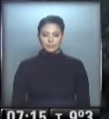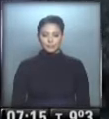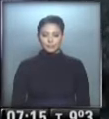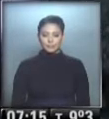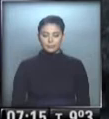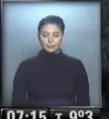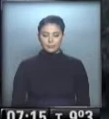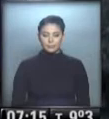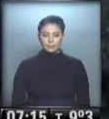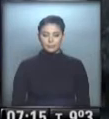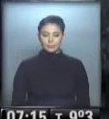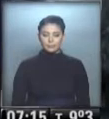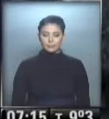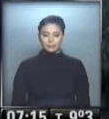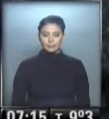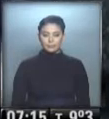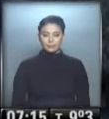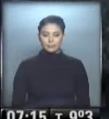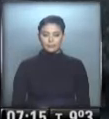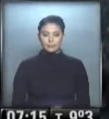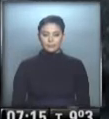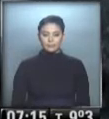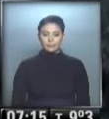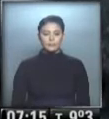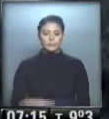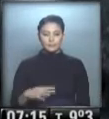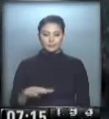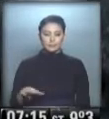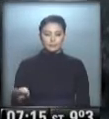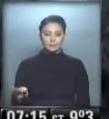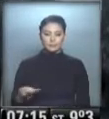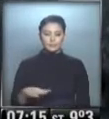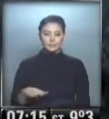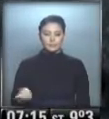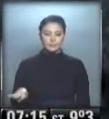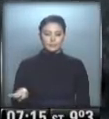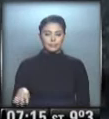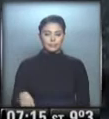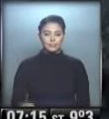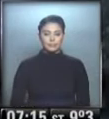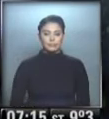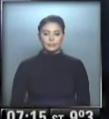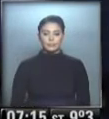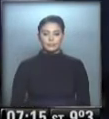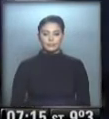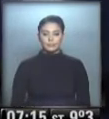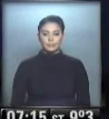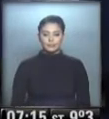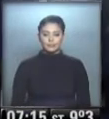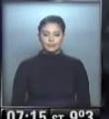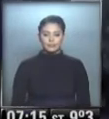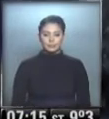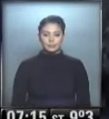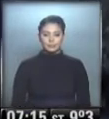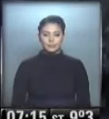presidente que podía combate y nada abrigo a grupos terroristas somos un país